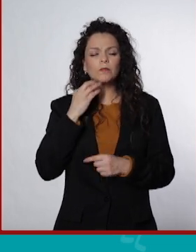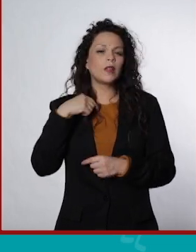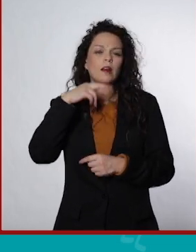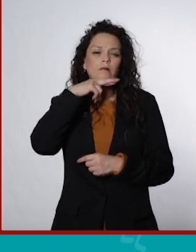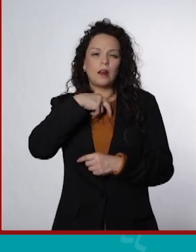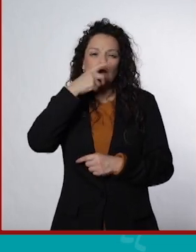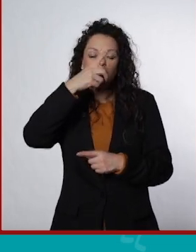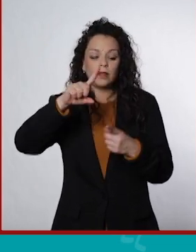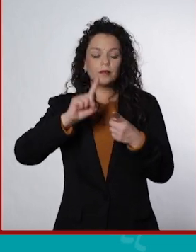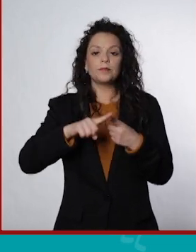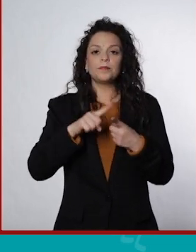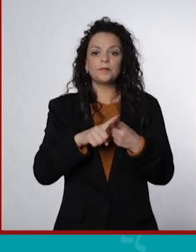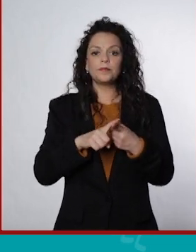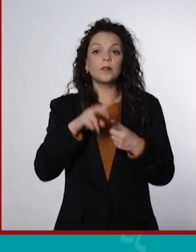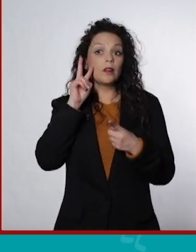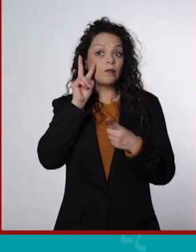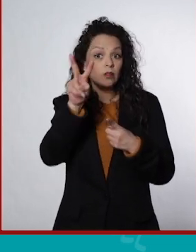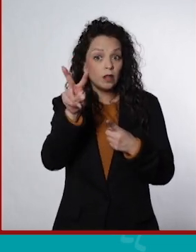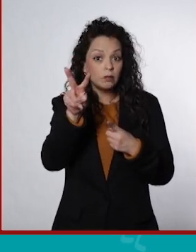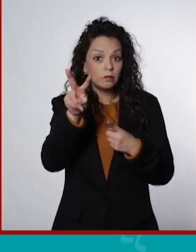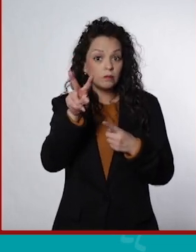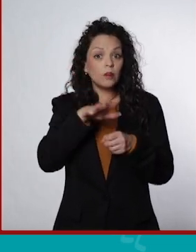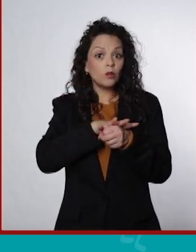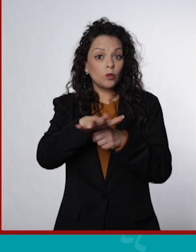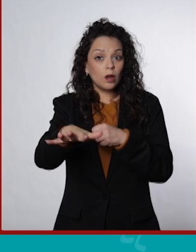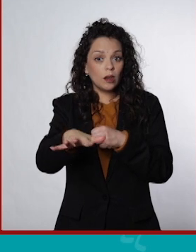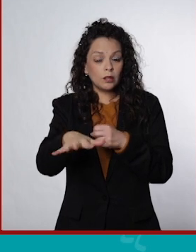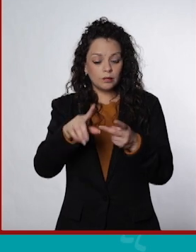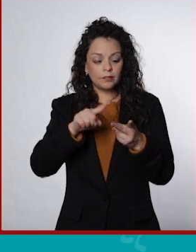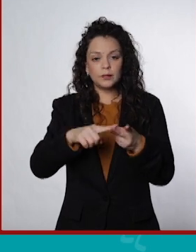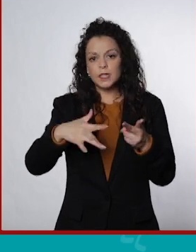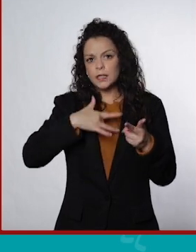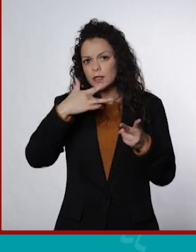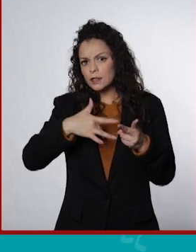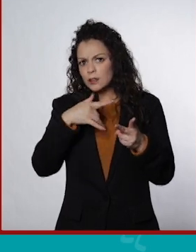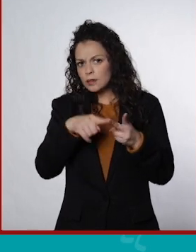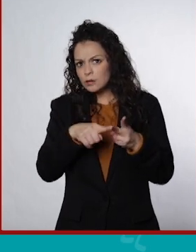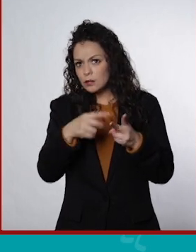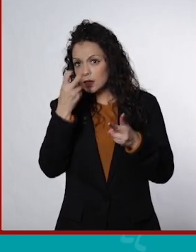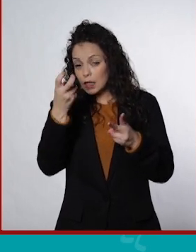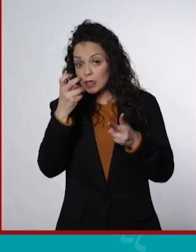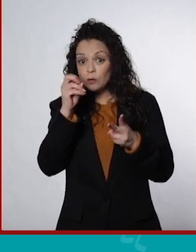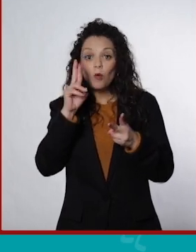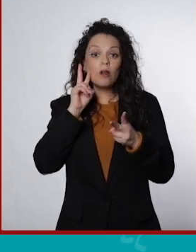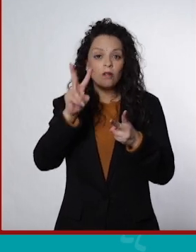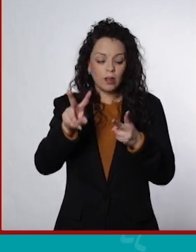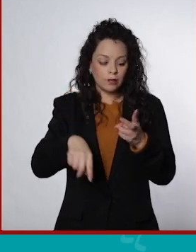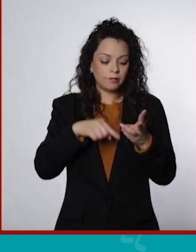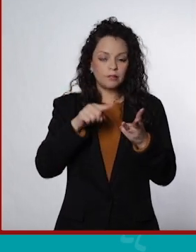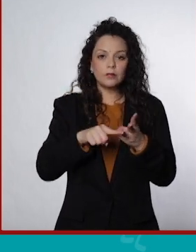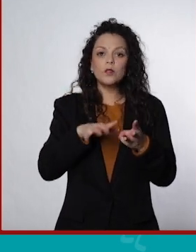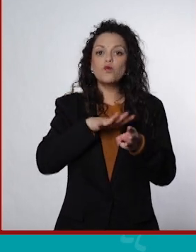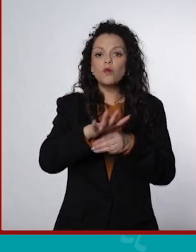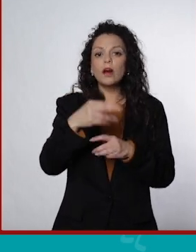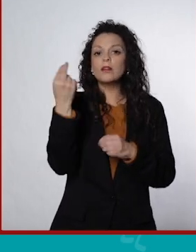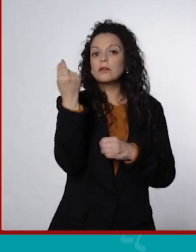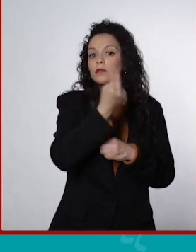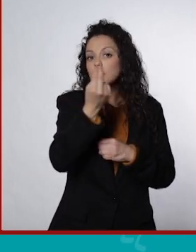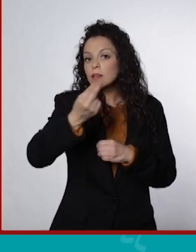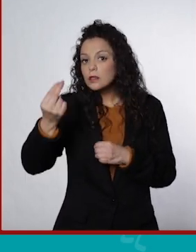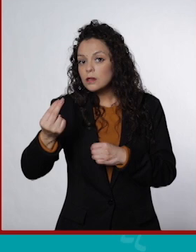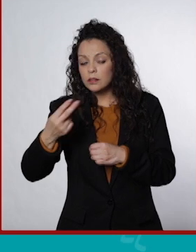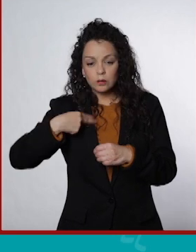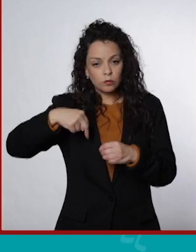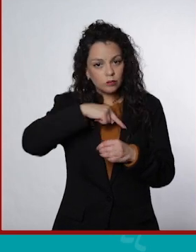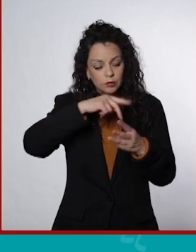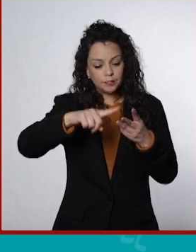es lo que observamos, qué es lo que sentimos con eso que observamos, qué necesidades están vivas en nosotros